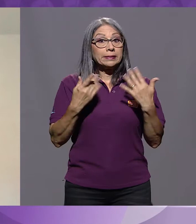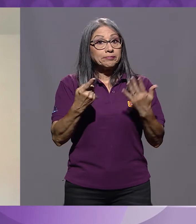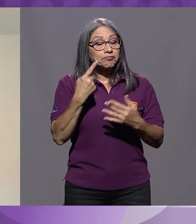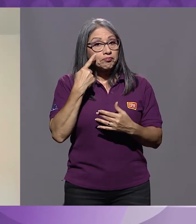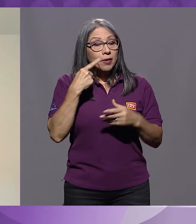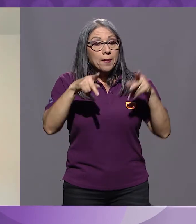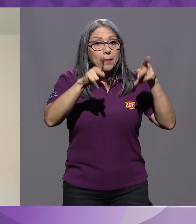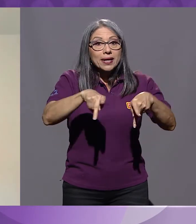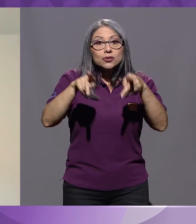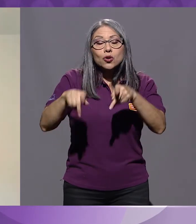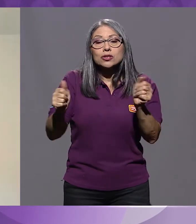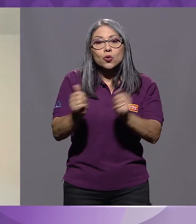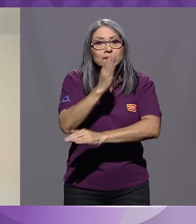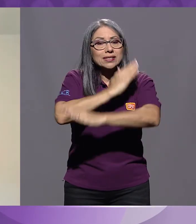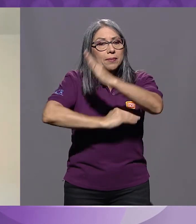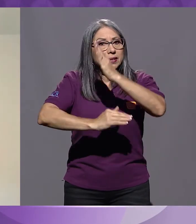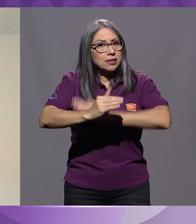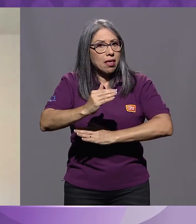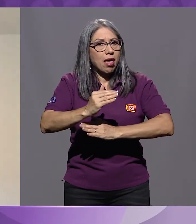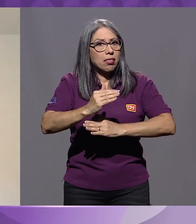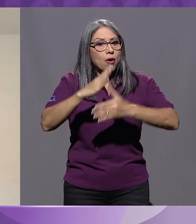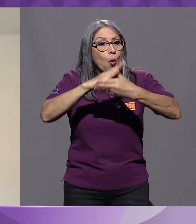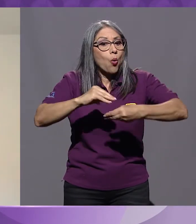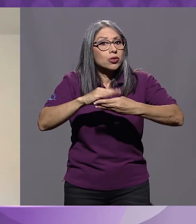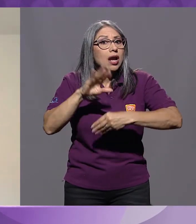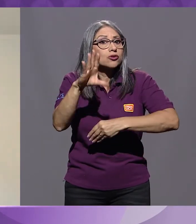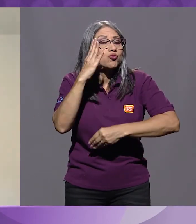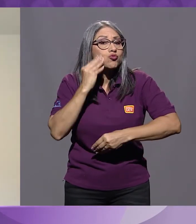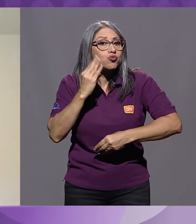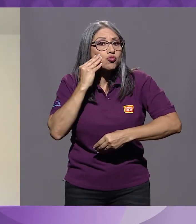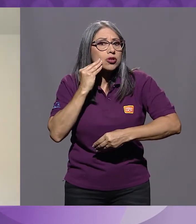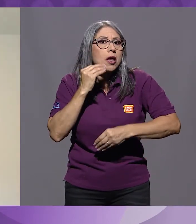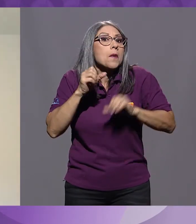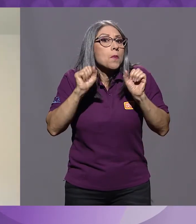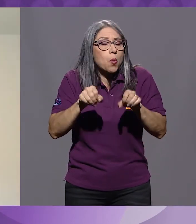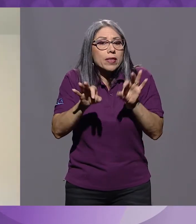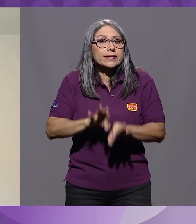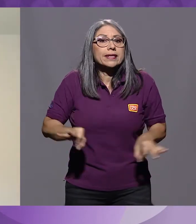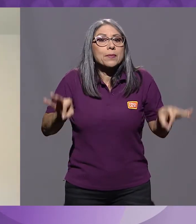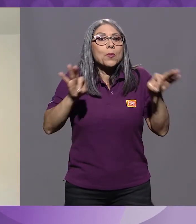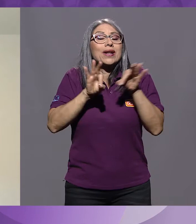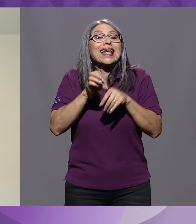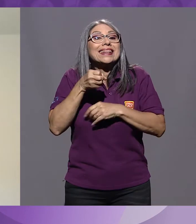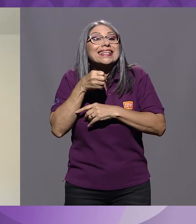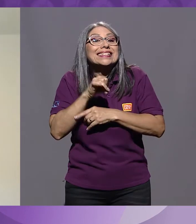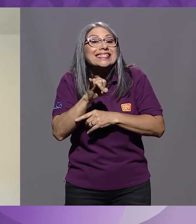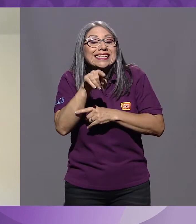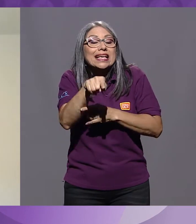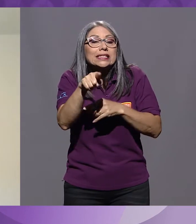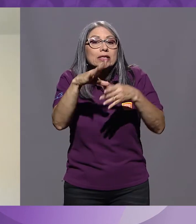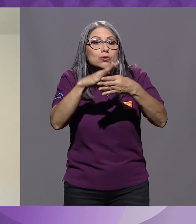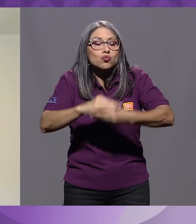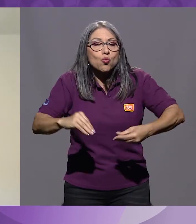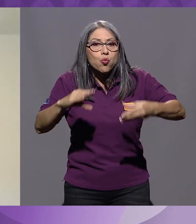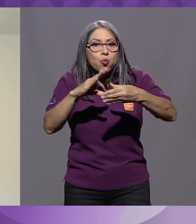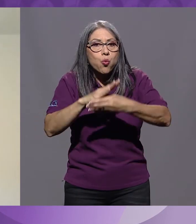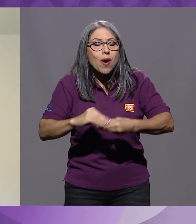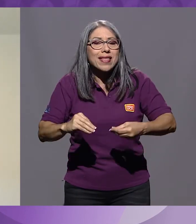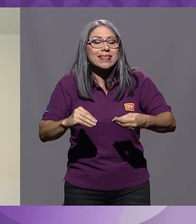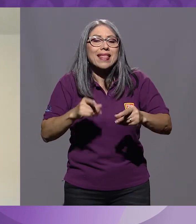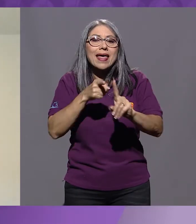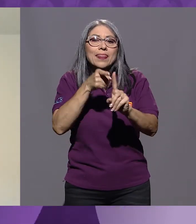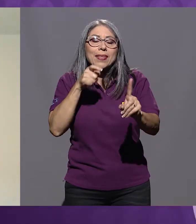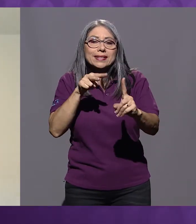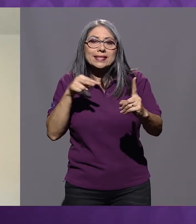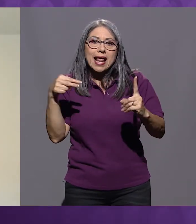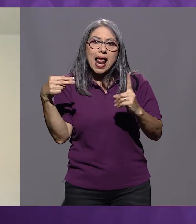personas con discapacidad puede tener una relevancia importante si esta historia se cuenta desde